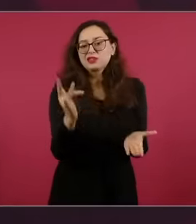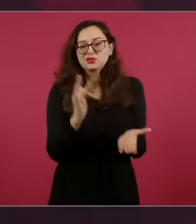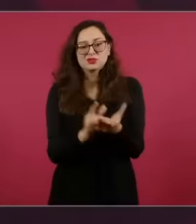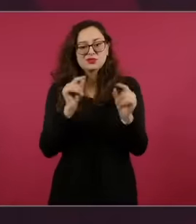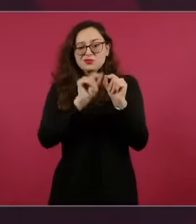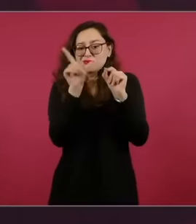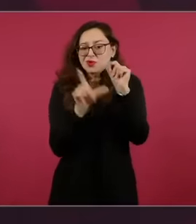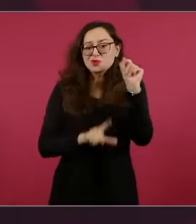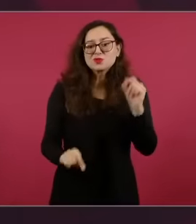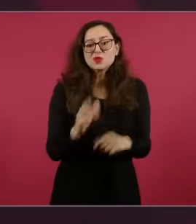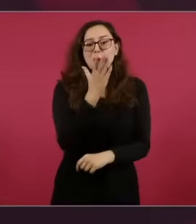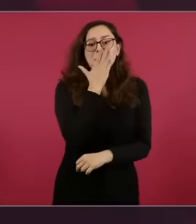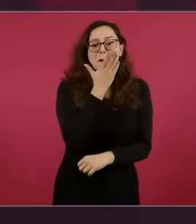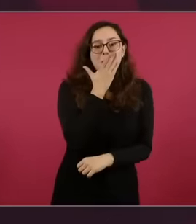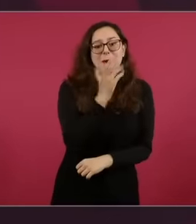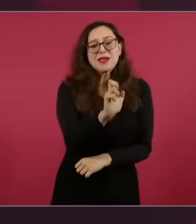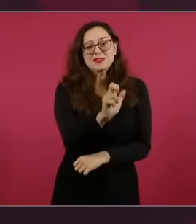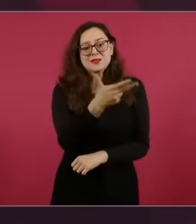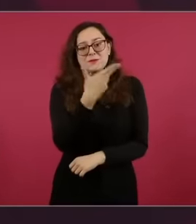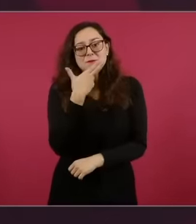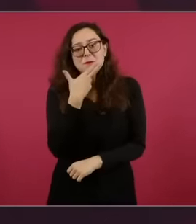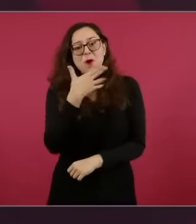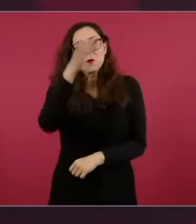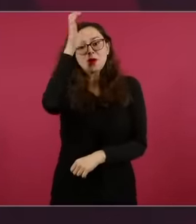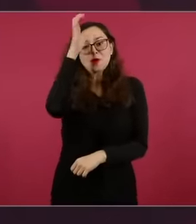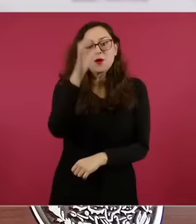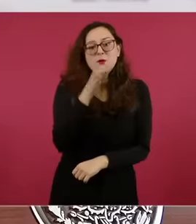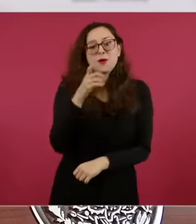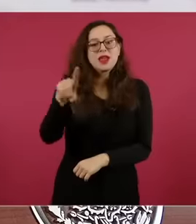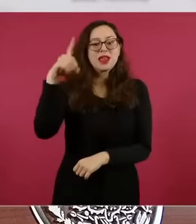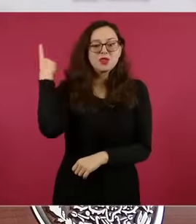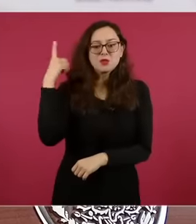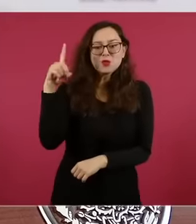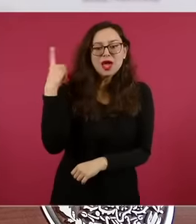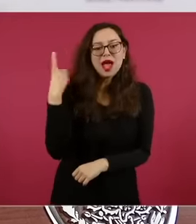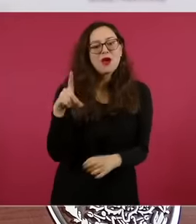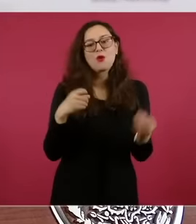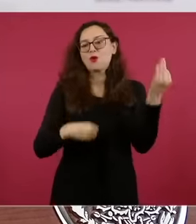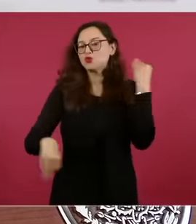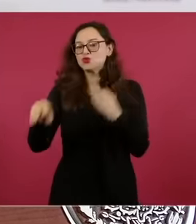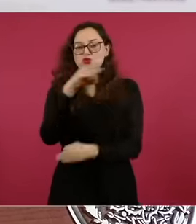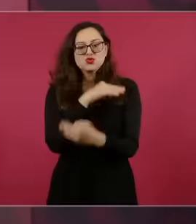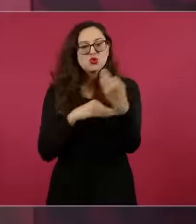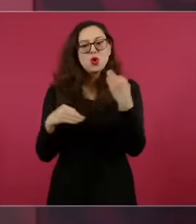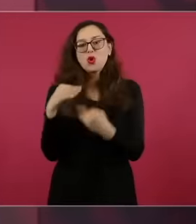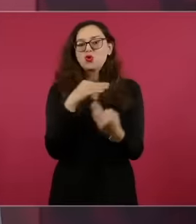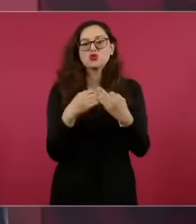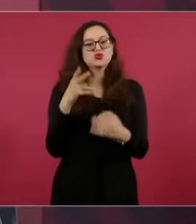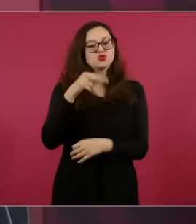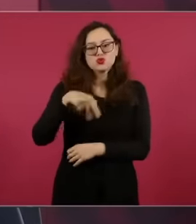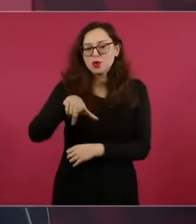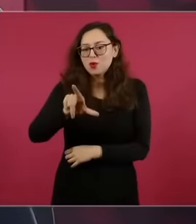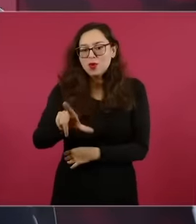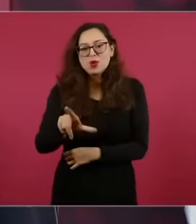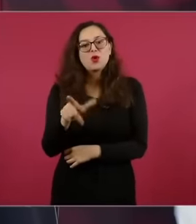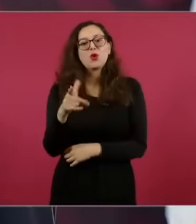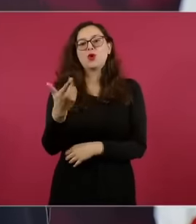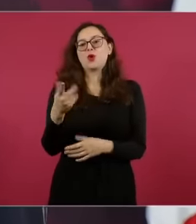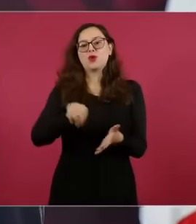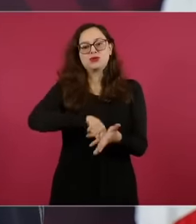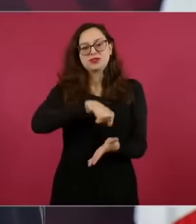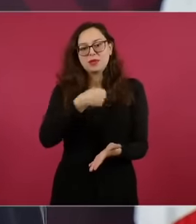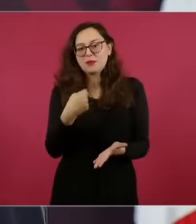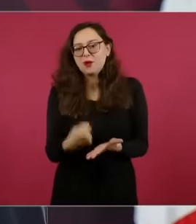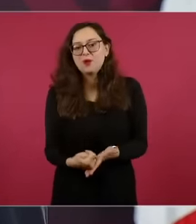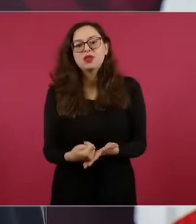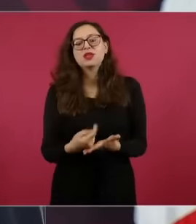Sonora, Chihuahua, Coahuila, Durango, todos los pueblos, Nuevo León,